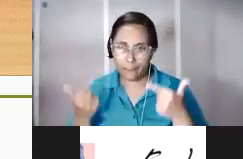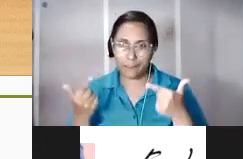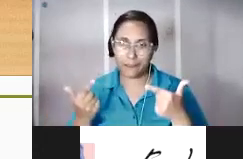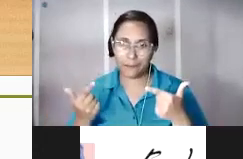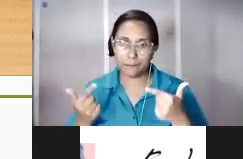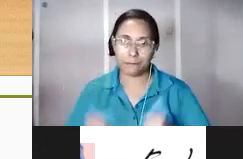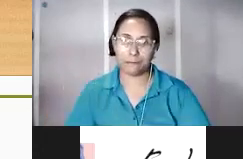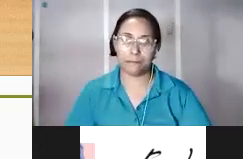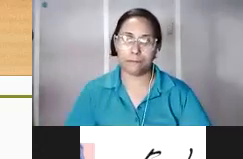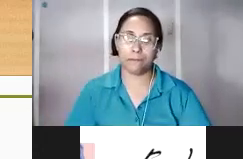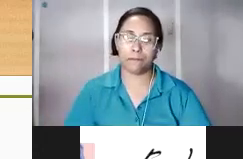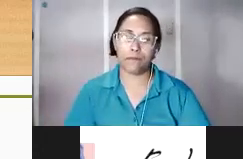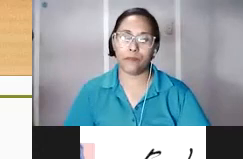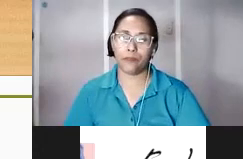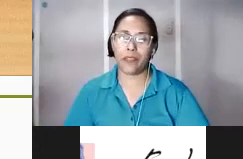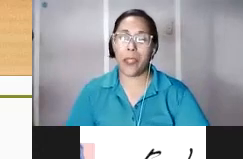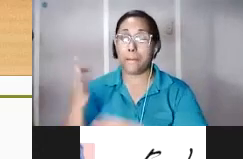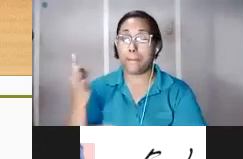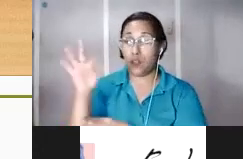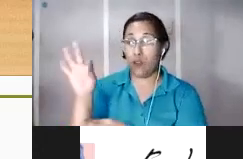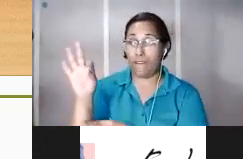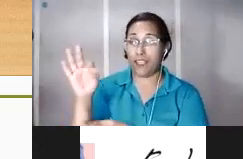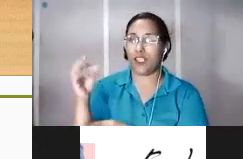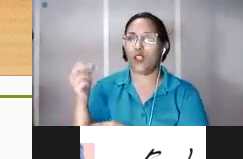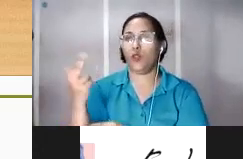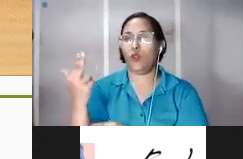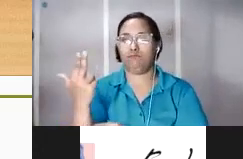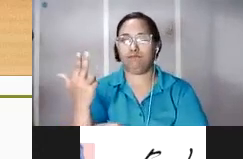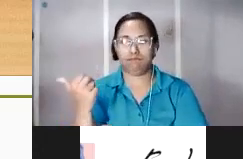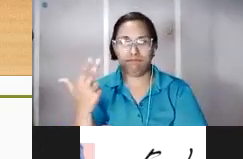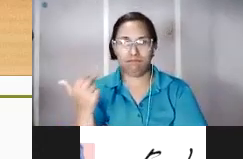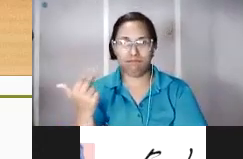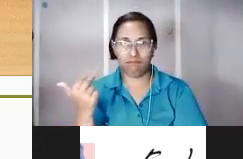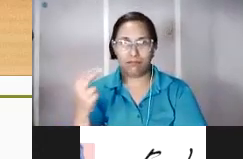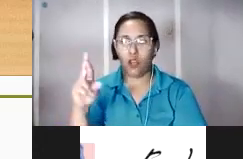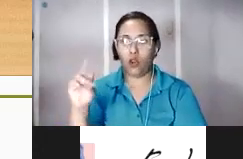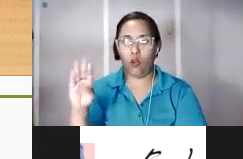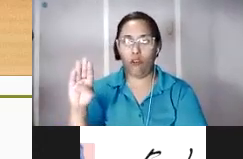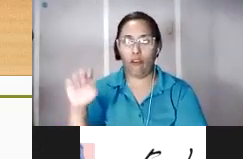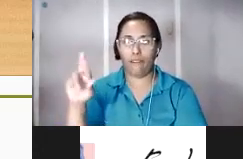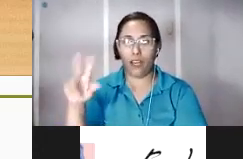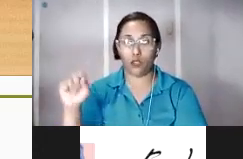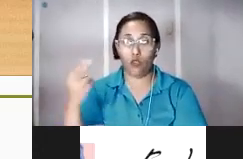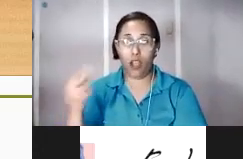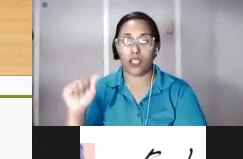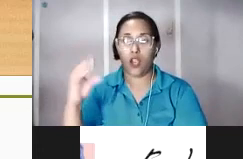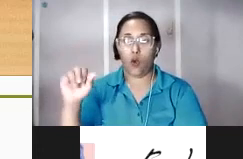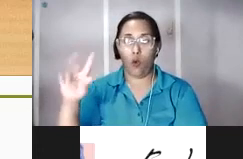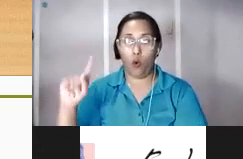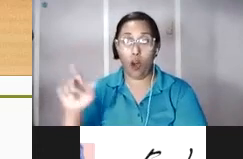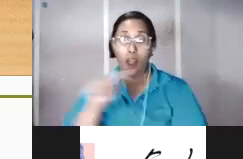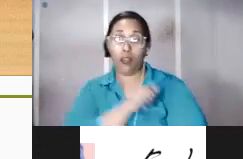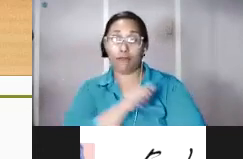aspiraba. En 1913, Roberto H. Todd,